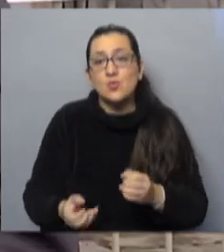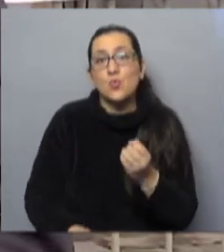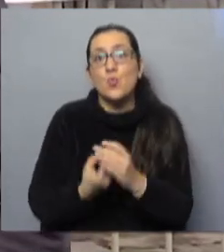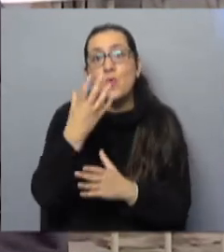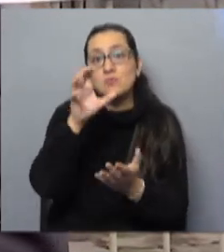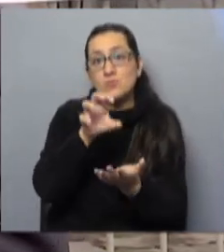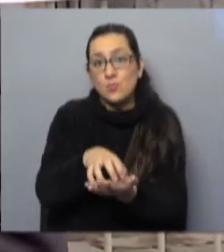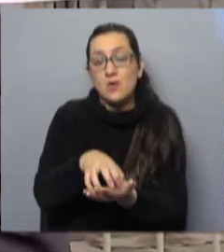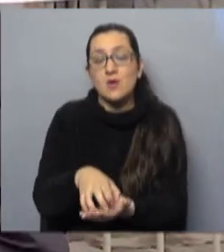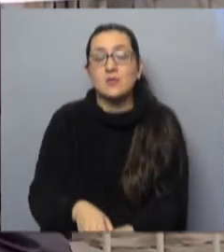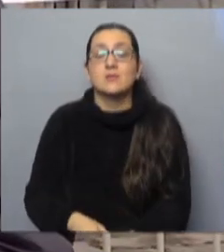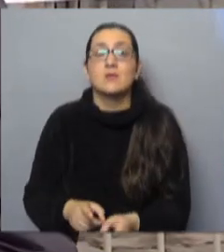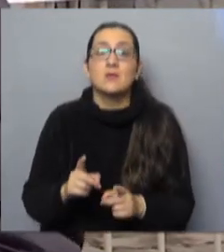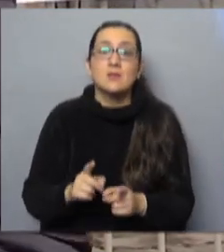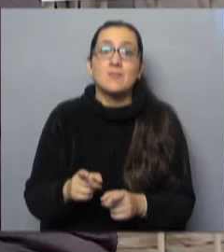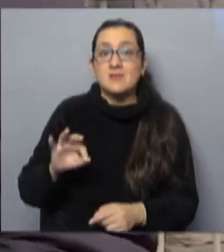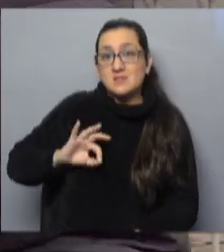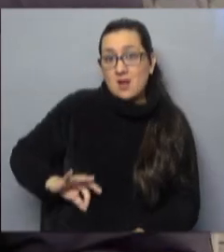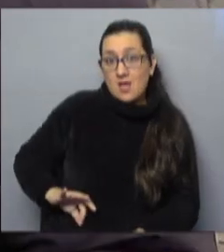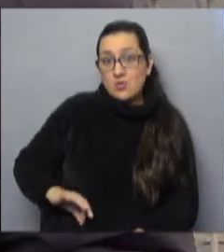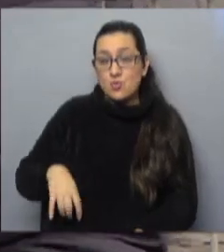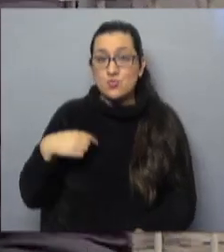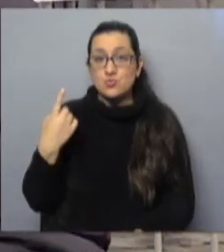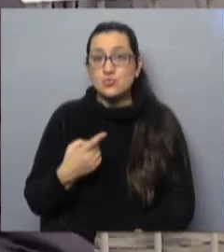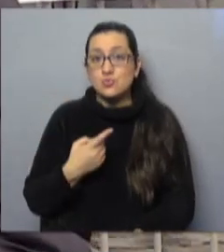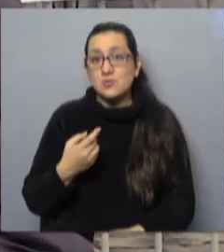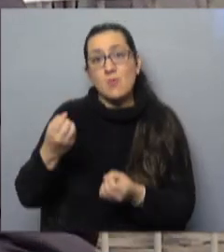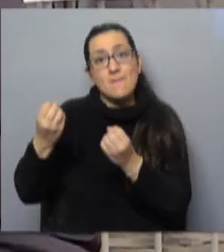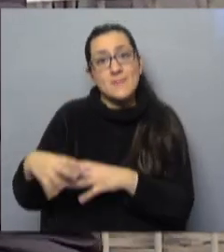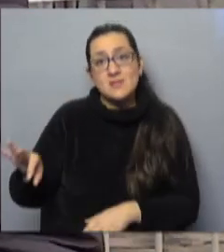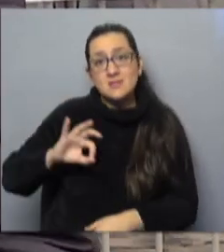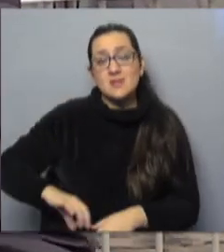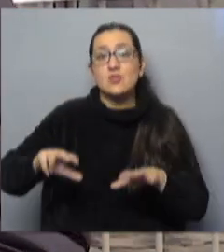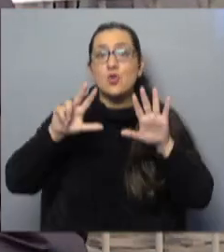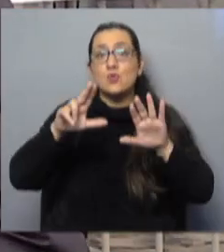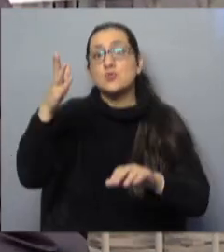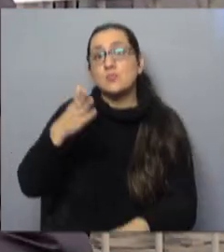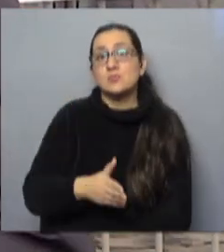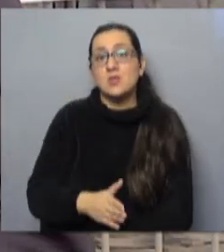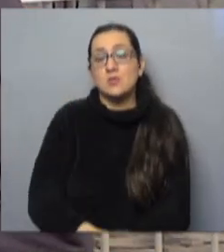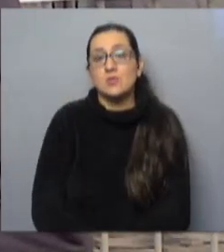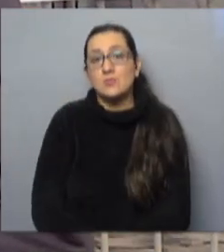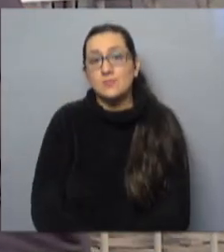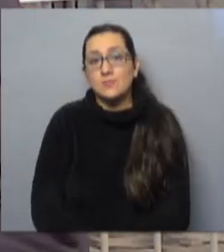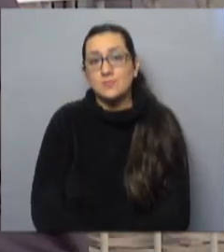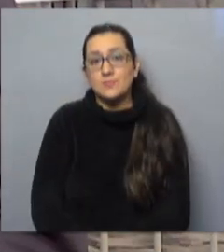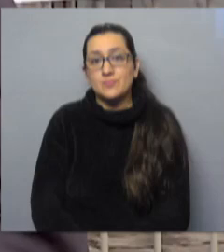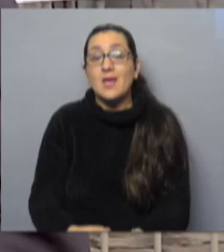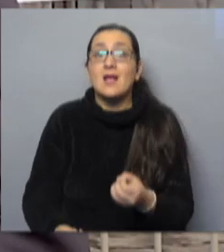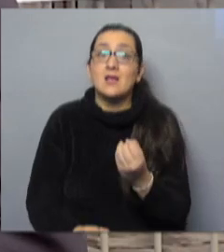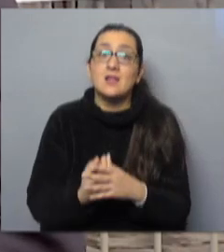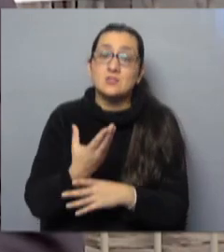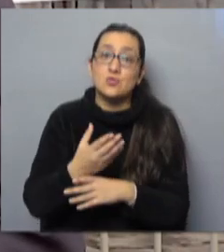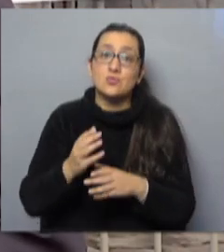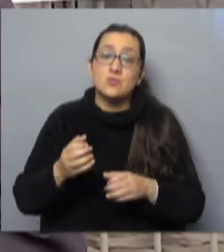que es bueno ni que hablar a nivel salarial nosotros estamos teniendo una pérdida salarial del 8 por ciento acumulada esta creación de